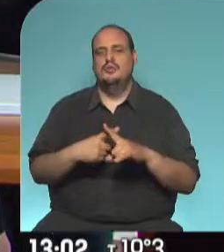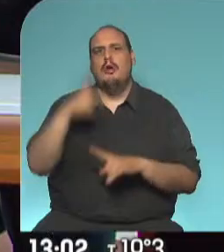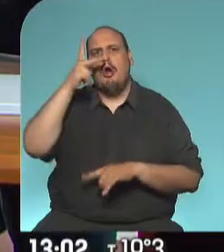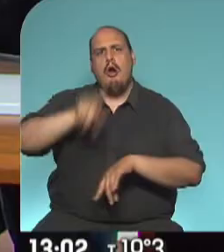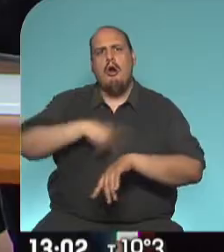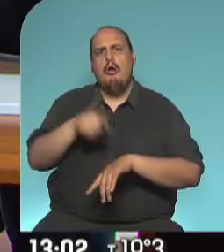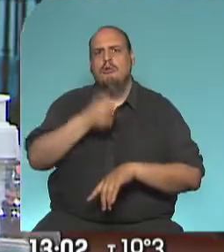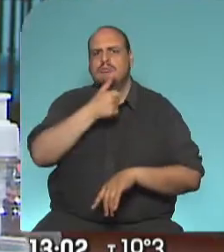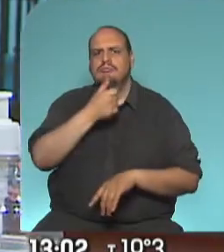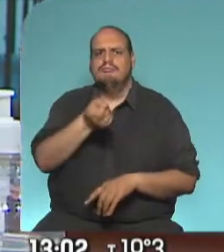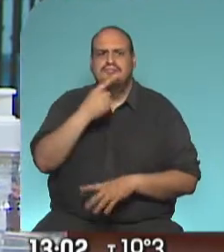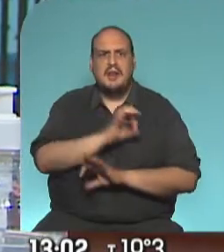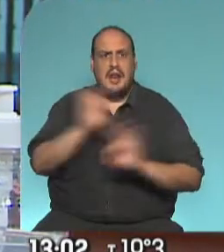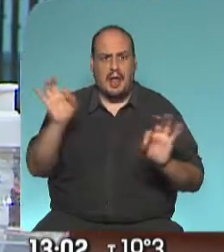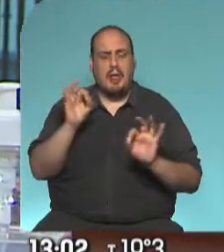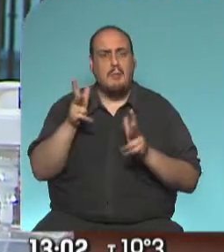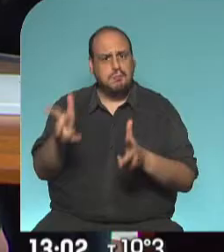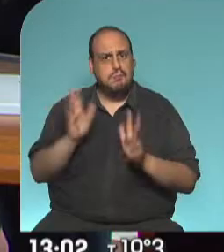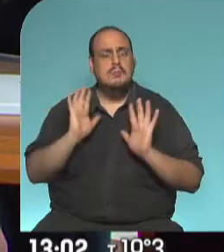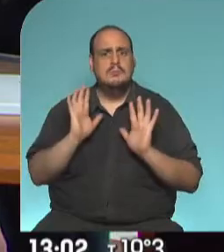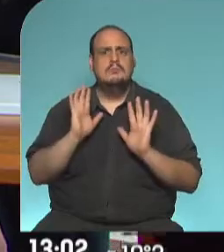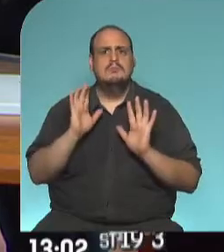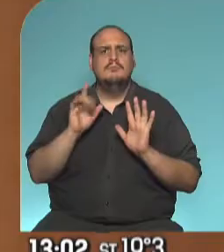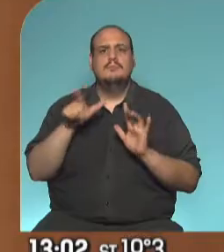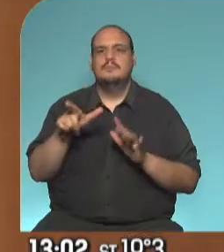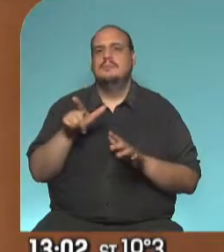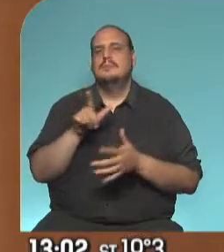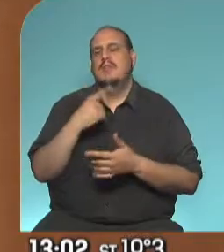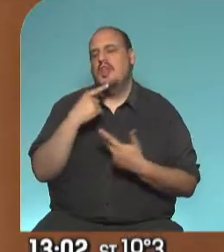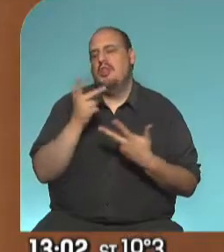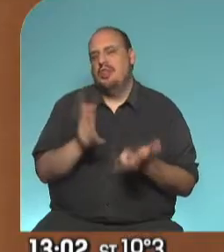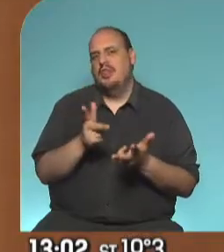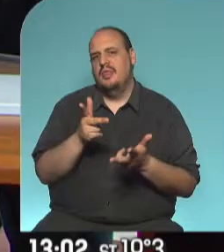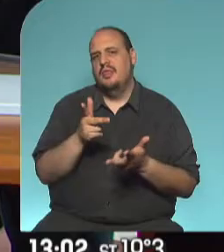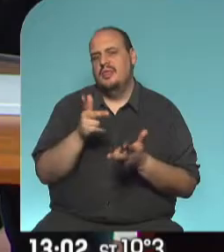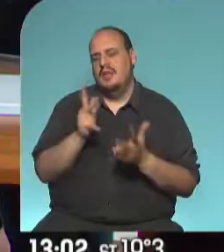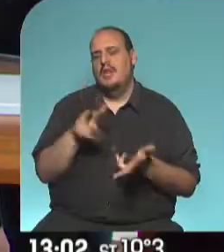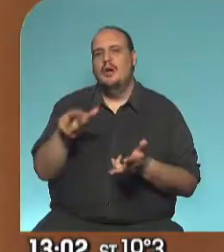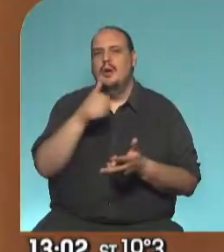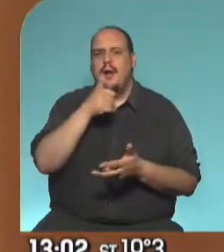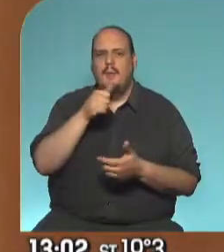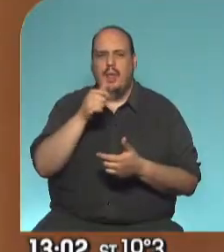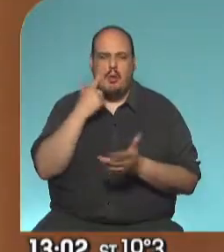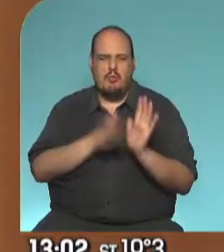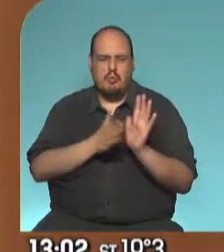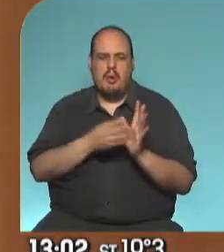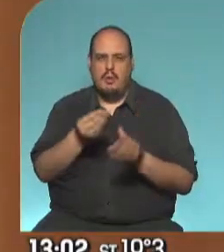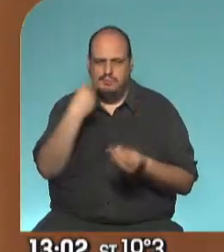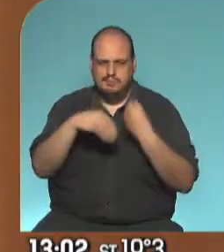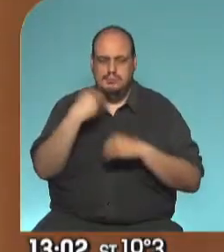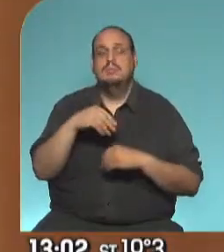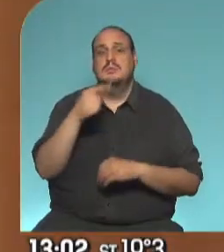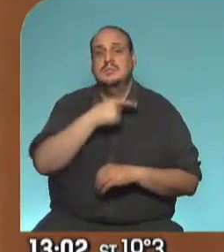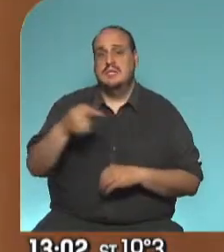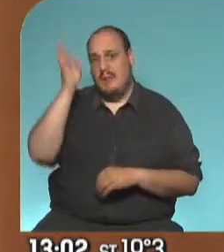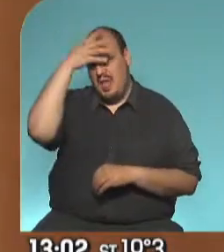de medicamento? Así que bueno, veremos cómo evoluciona. Todo tipo de un cóctel experimental de todo tipo de cosas. Vamos a ver un informe sobre la semana de Trump y después